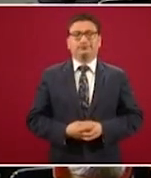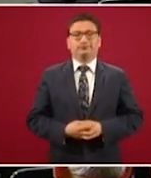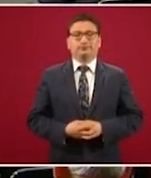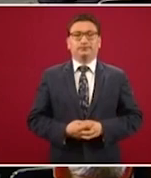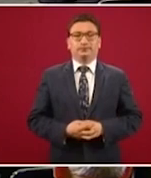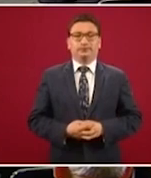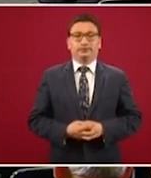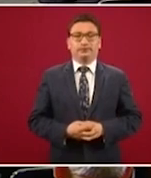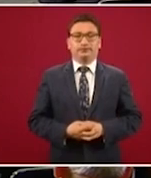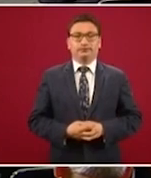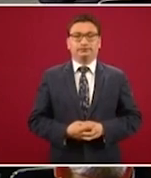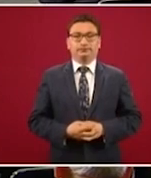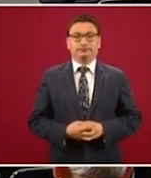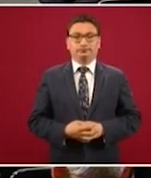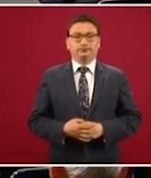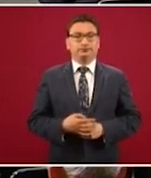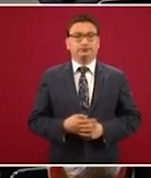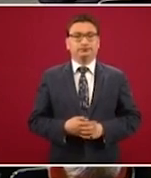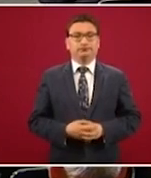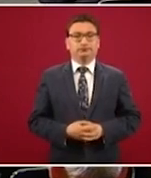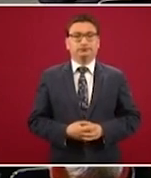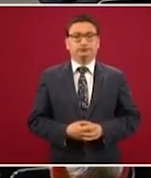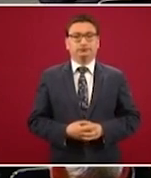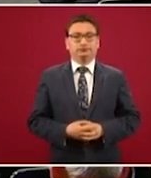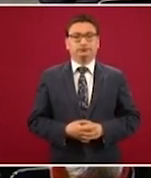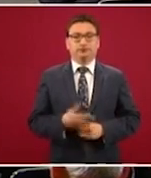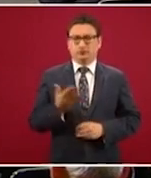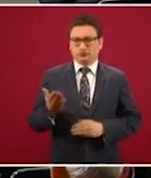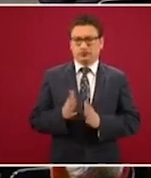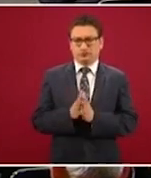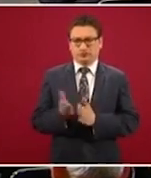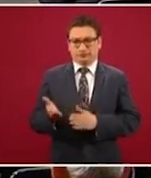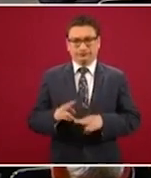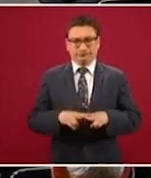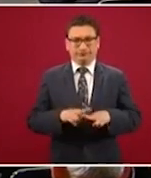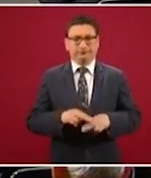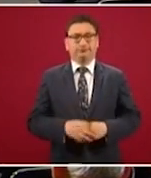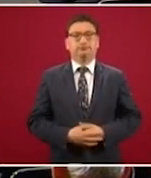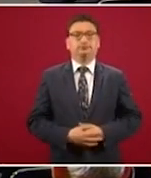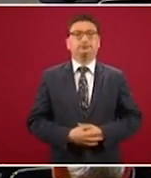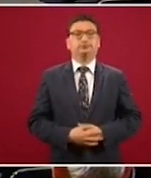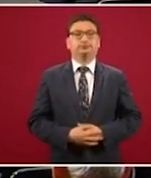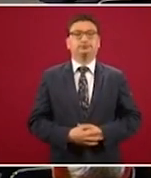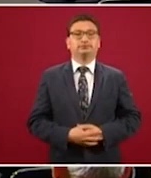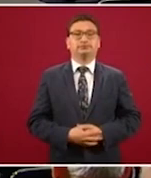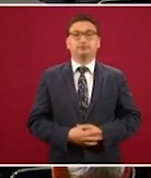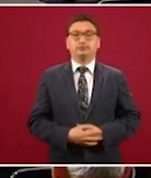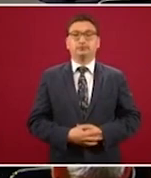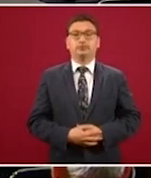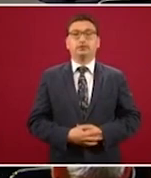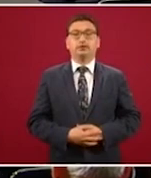Por favor, doctor. Sí. Siéntese. Y